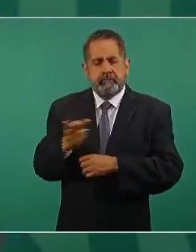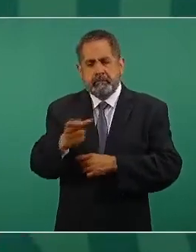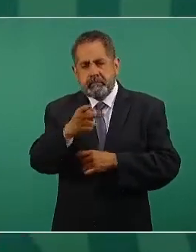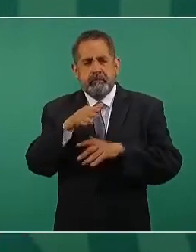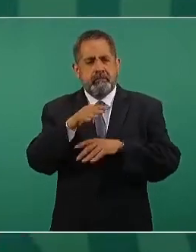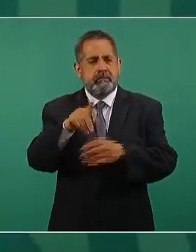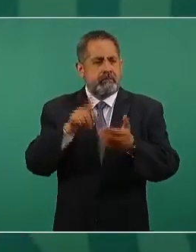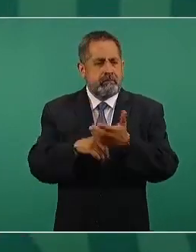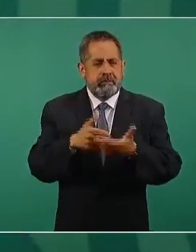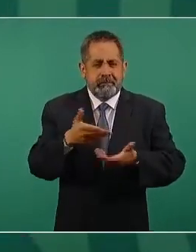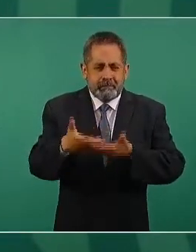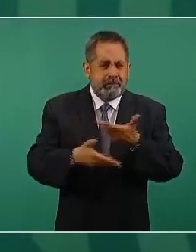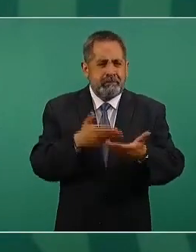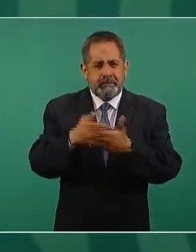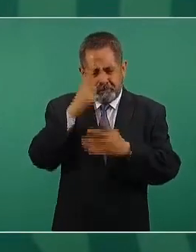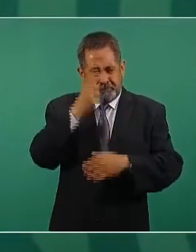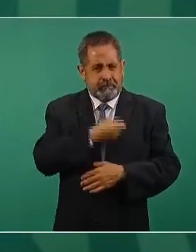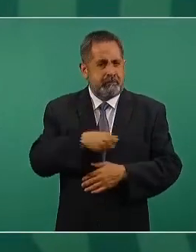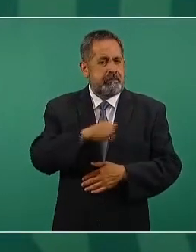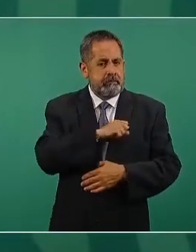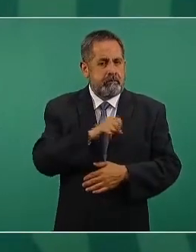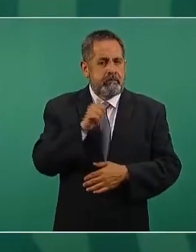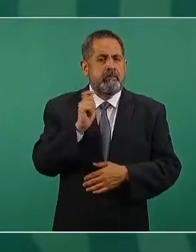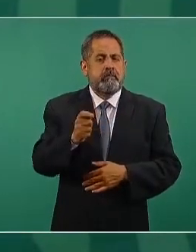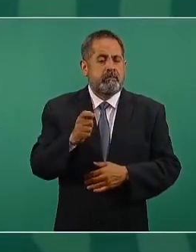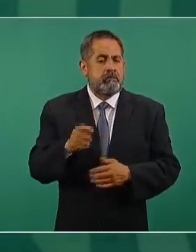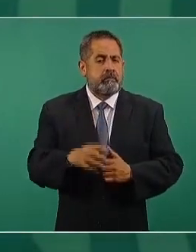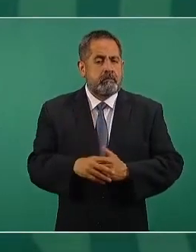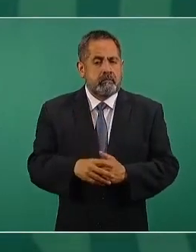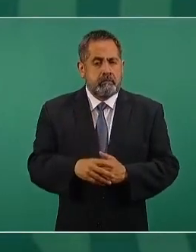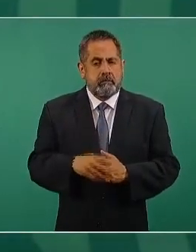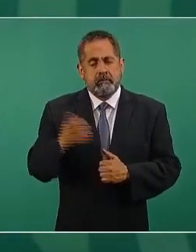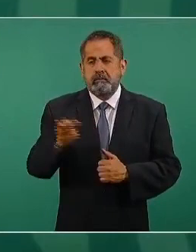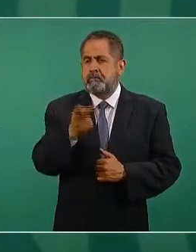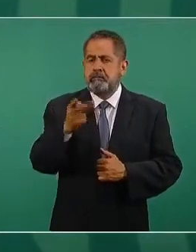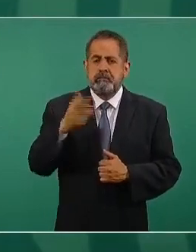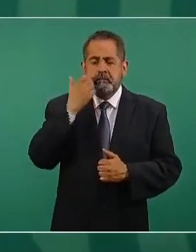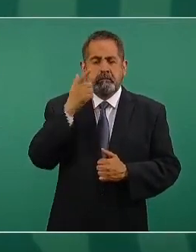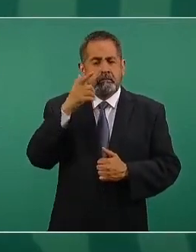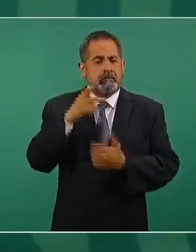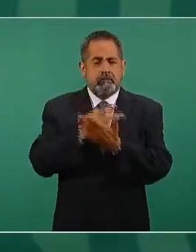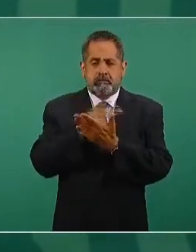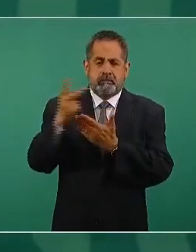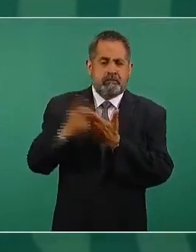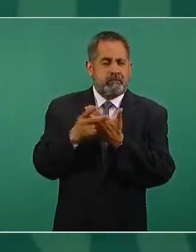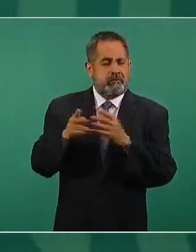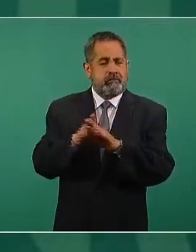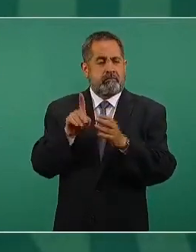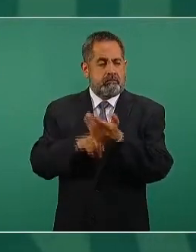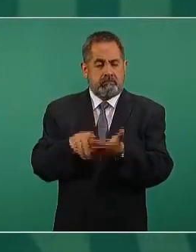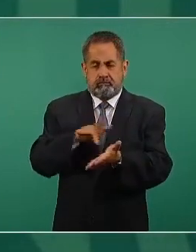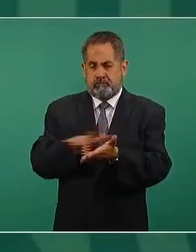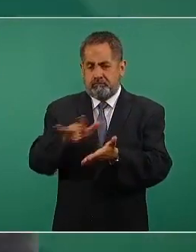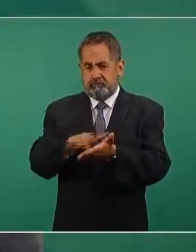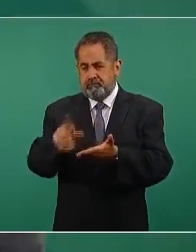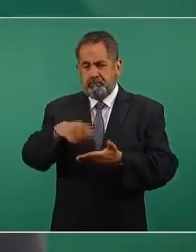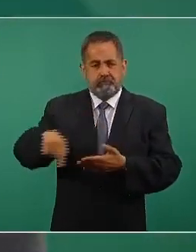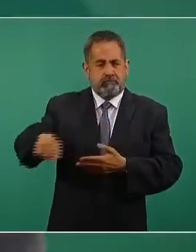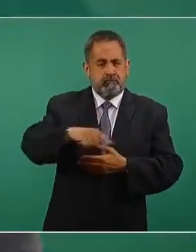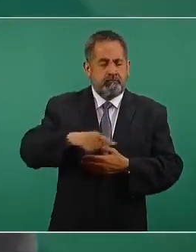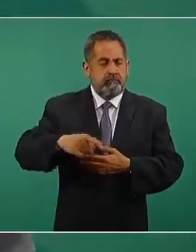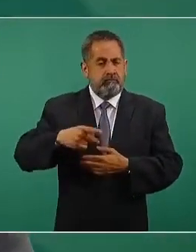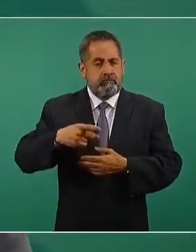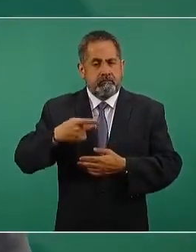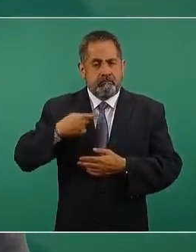vinculado a los servicios básicos de salud, en particular al programa de apoyo para